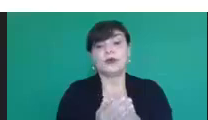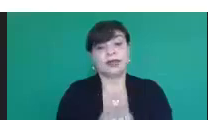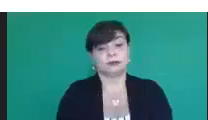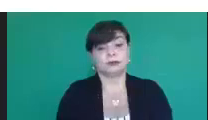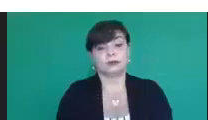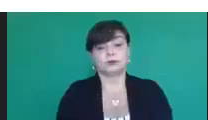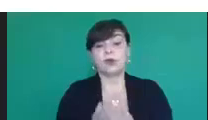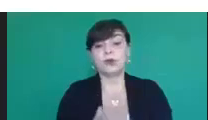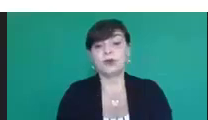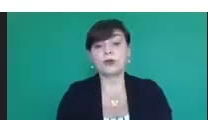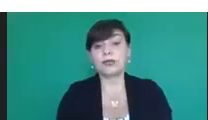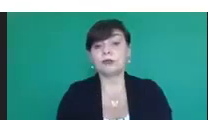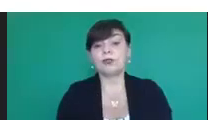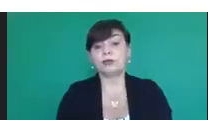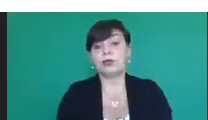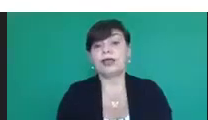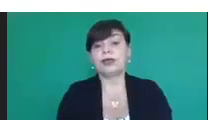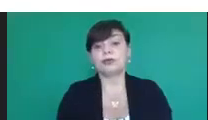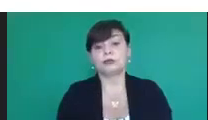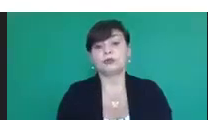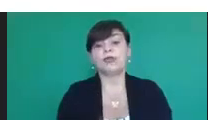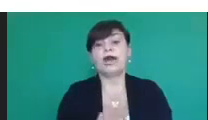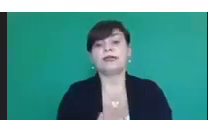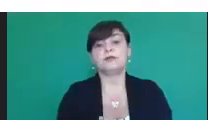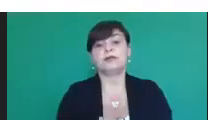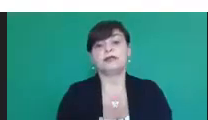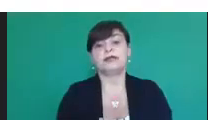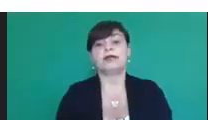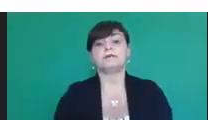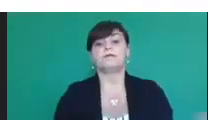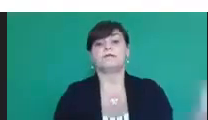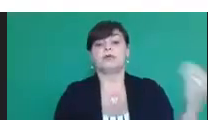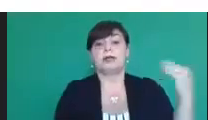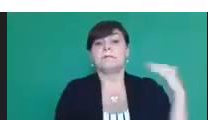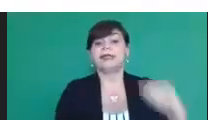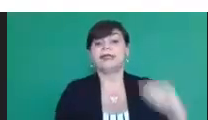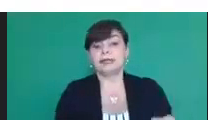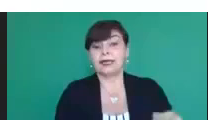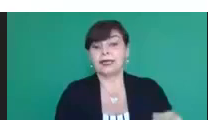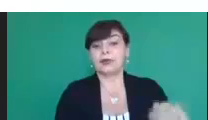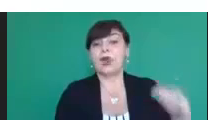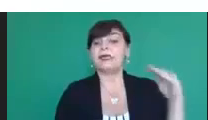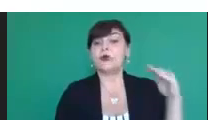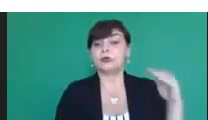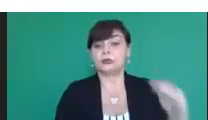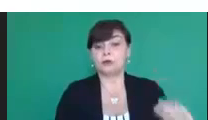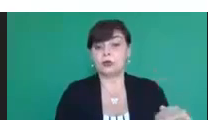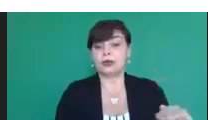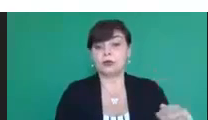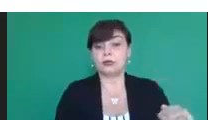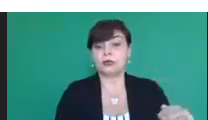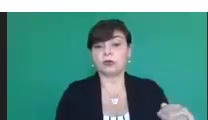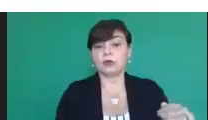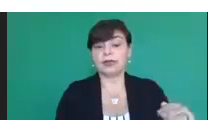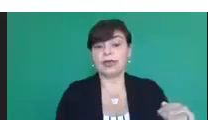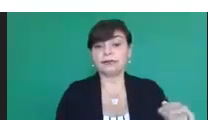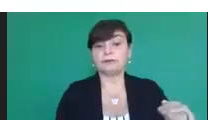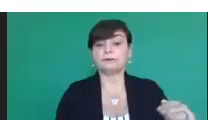reto de toda la industria alimentaria, mantener y continuar con la